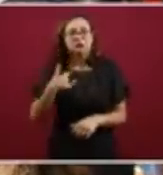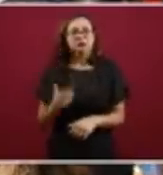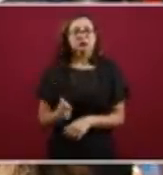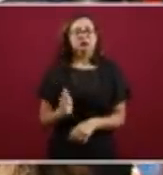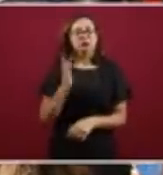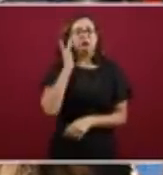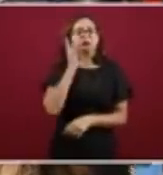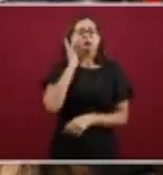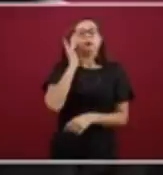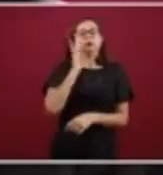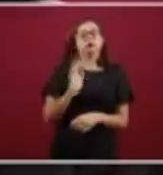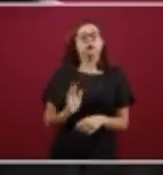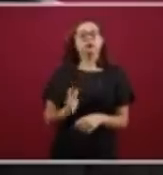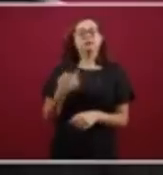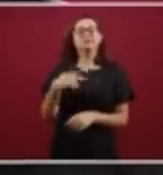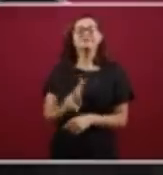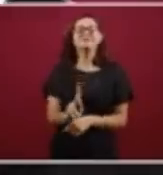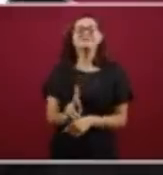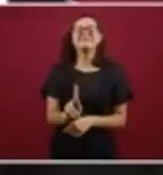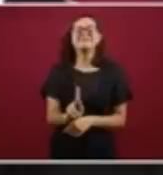Pero